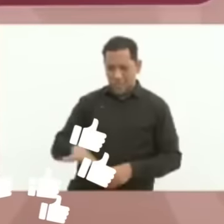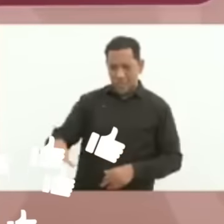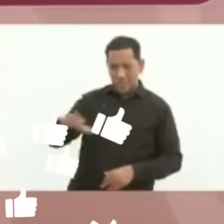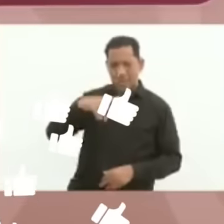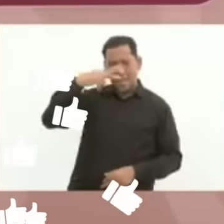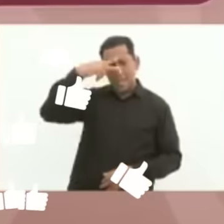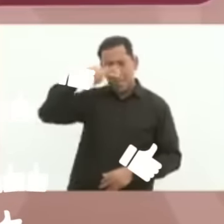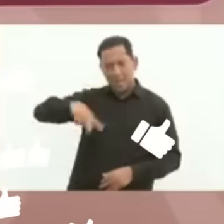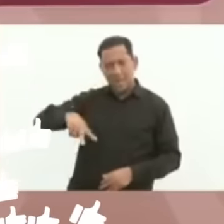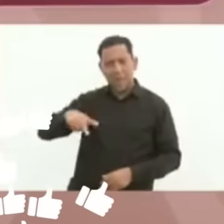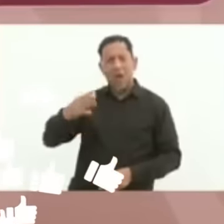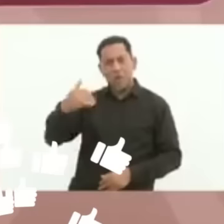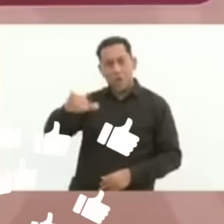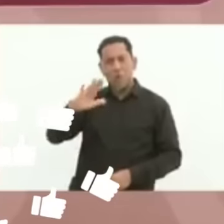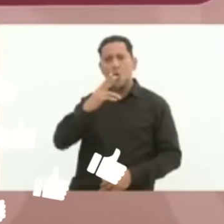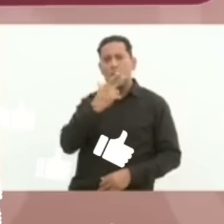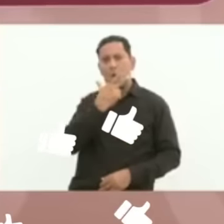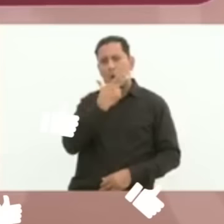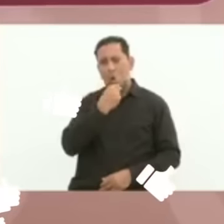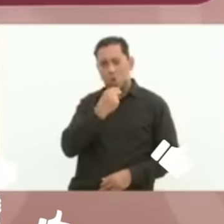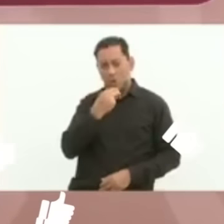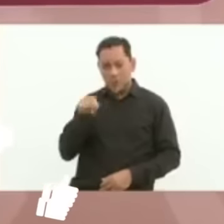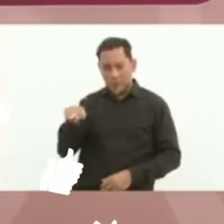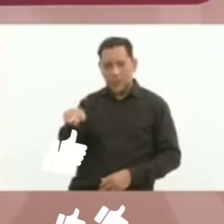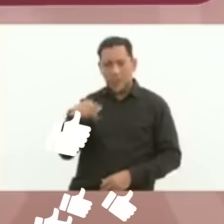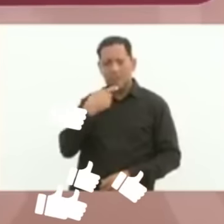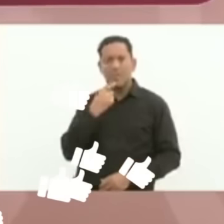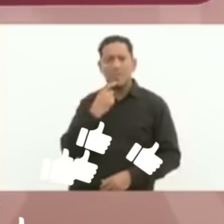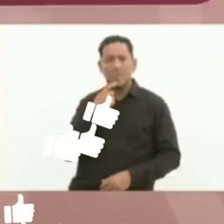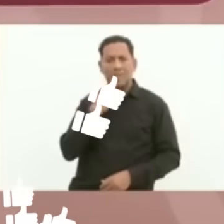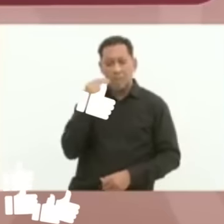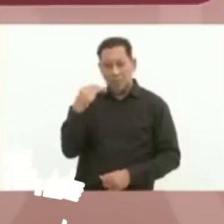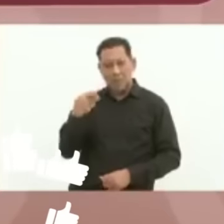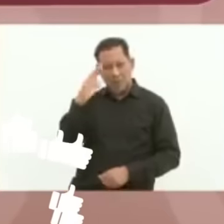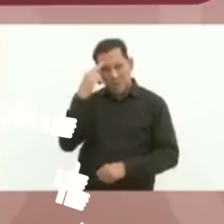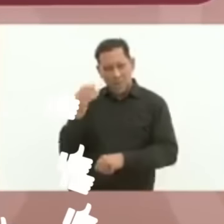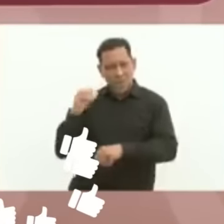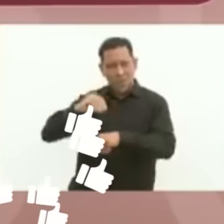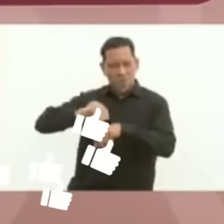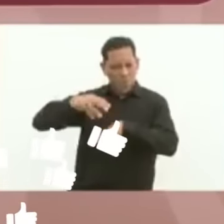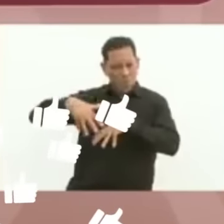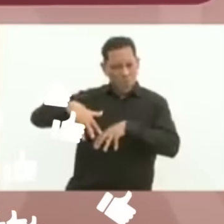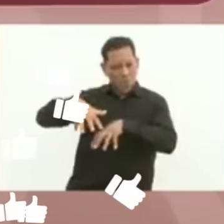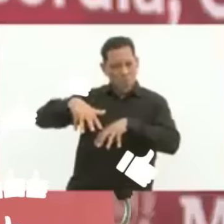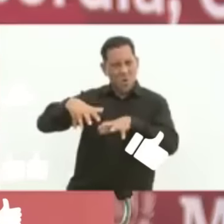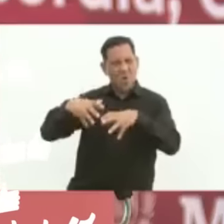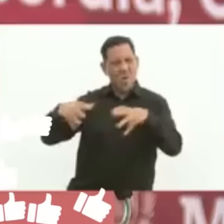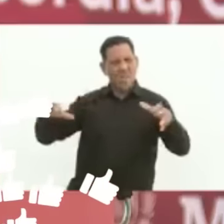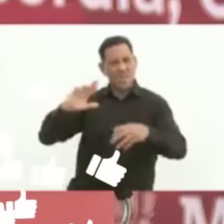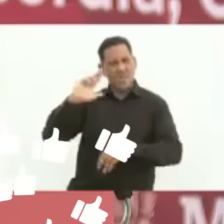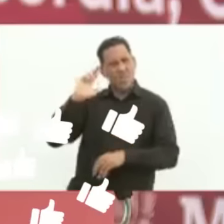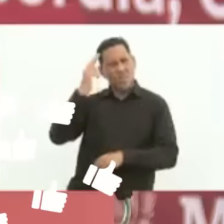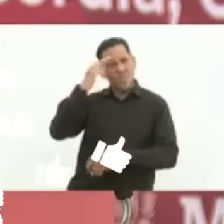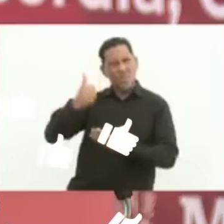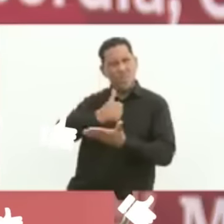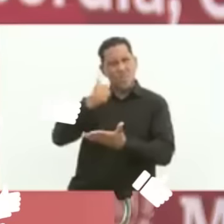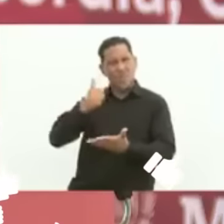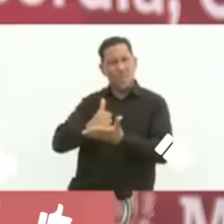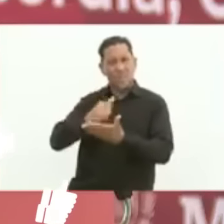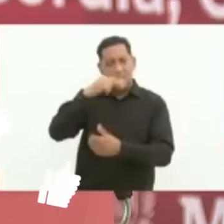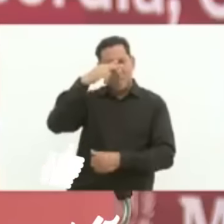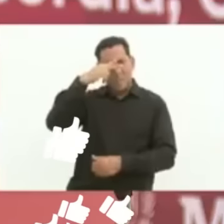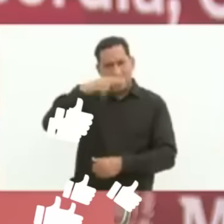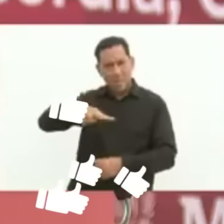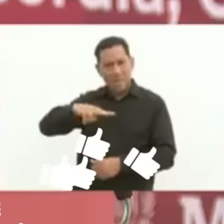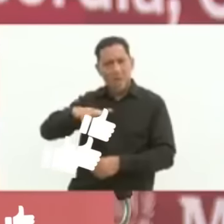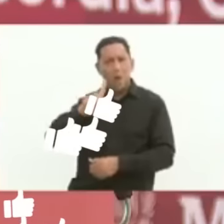un hombre que le puso el presidente en aquella marcha también gigantesca que se hizo en la Ciudad de México de